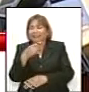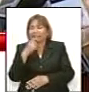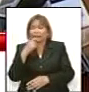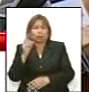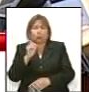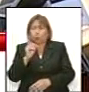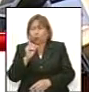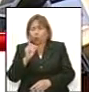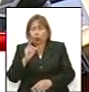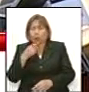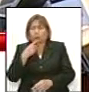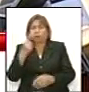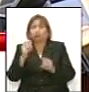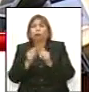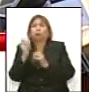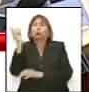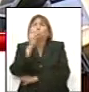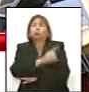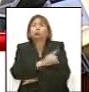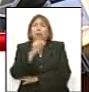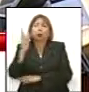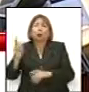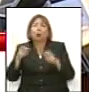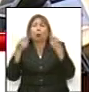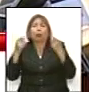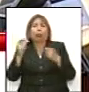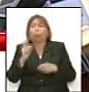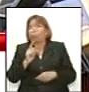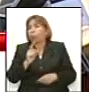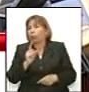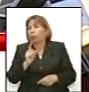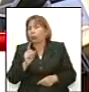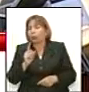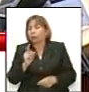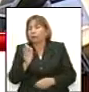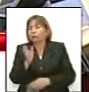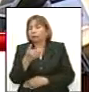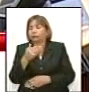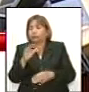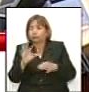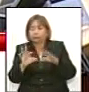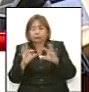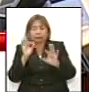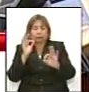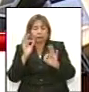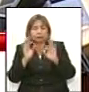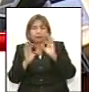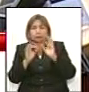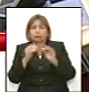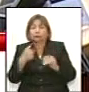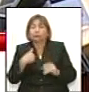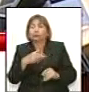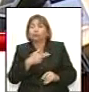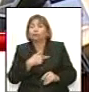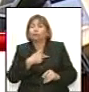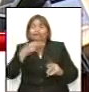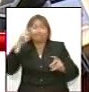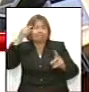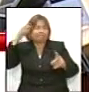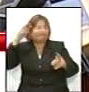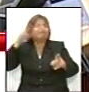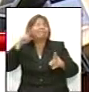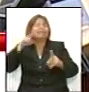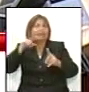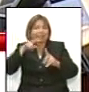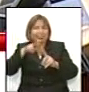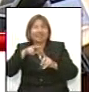no en una efeméride de un día, no en una celebración. Y esas banderas han sido elegidas justamente porque son nuestros retos asociados al CEPLAN